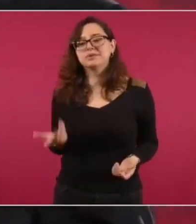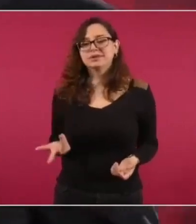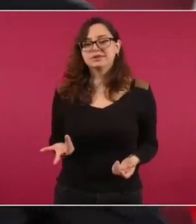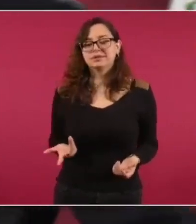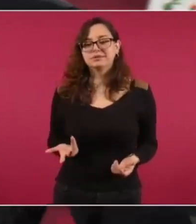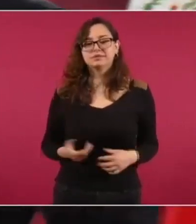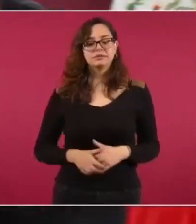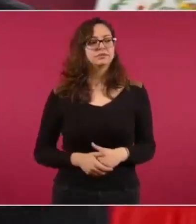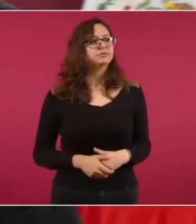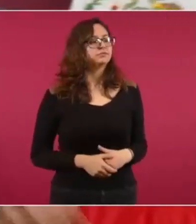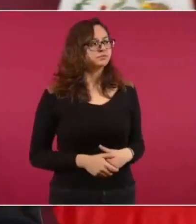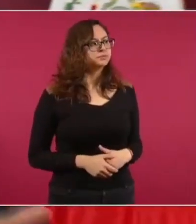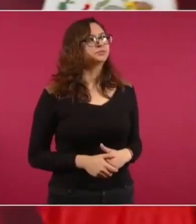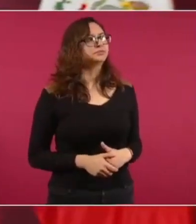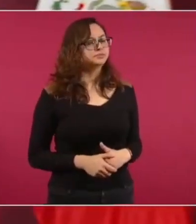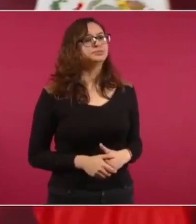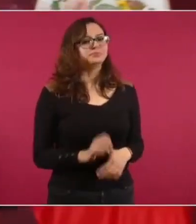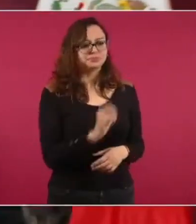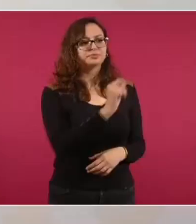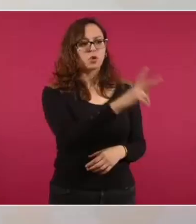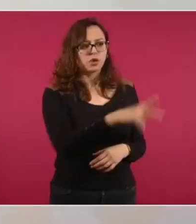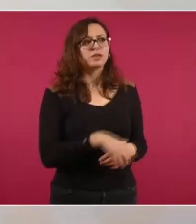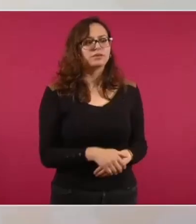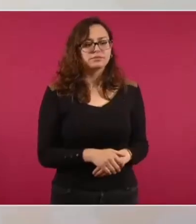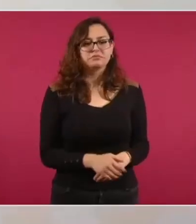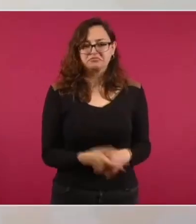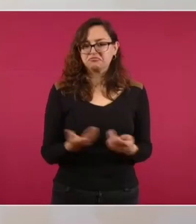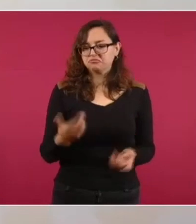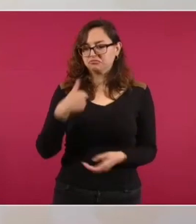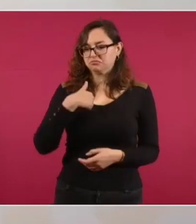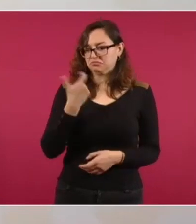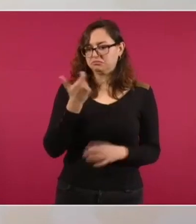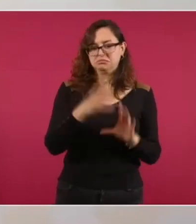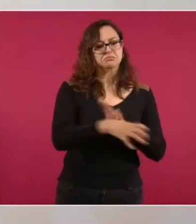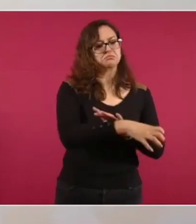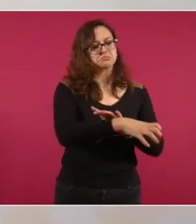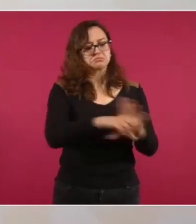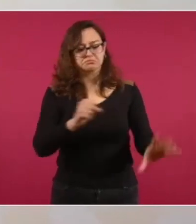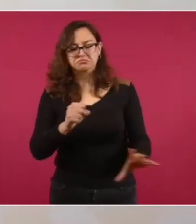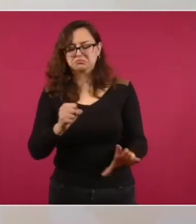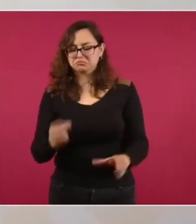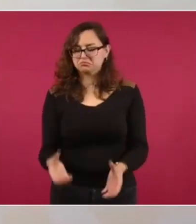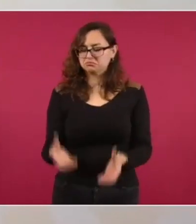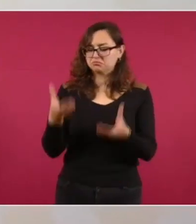Y tomamos una decisión. ¿Qué hacemos con el dinero?